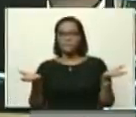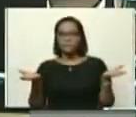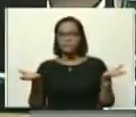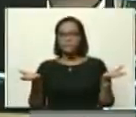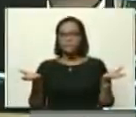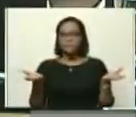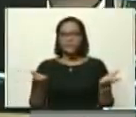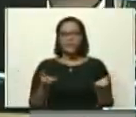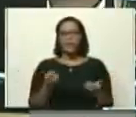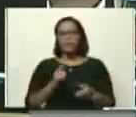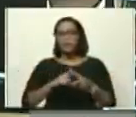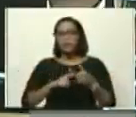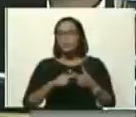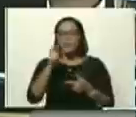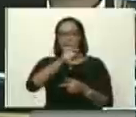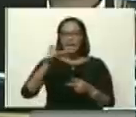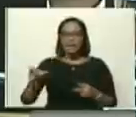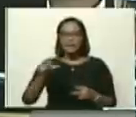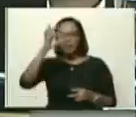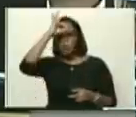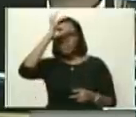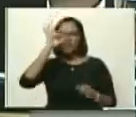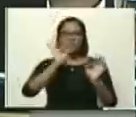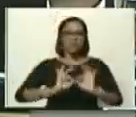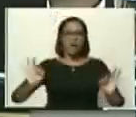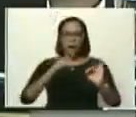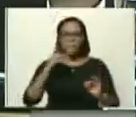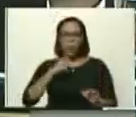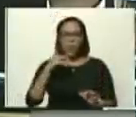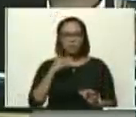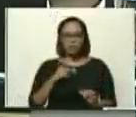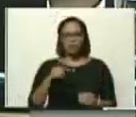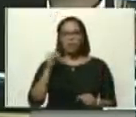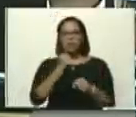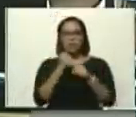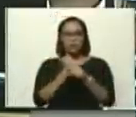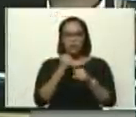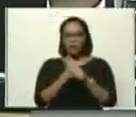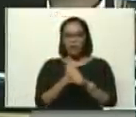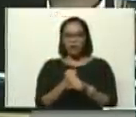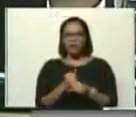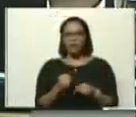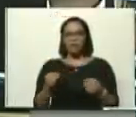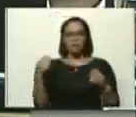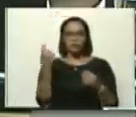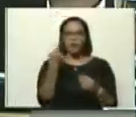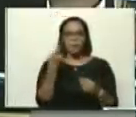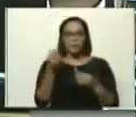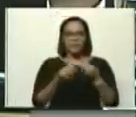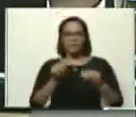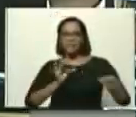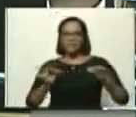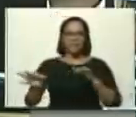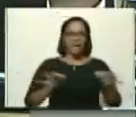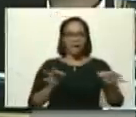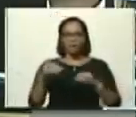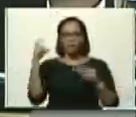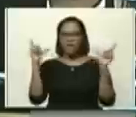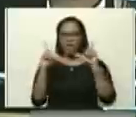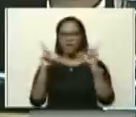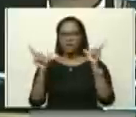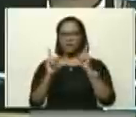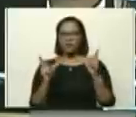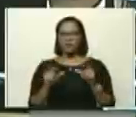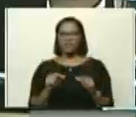Así es, ¿vale? Entonces, gente que no sabe nada de política, que su trabajo es detrás de las tablas, hacer en teatro, en televisión, entonces comienza a